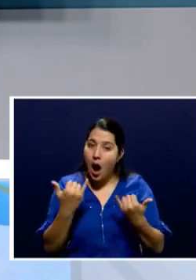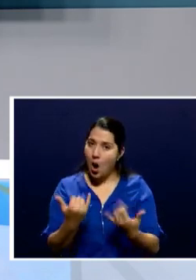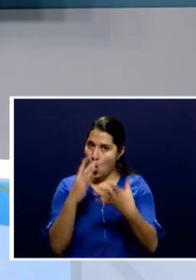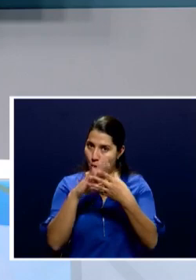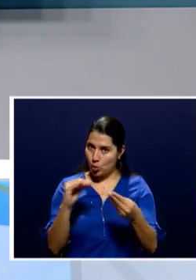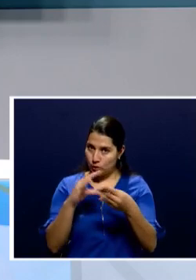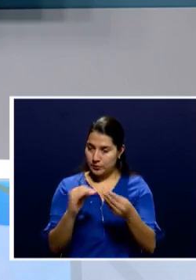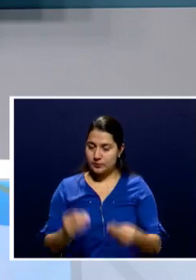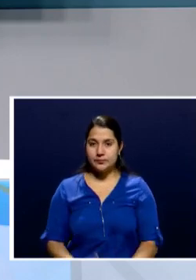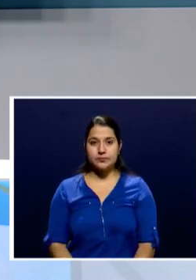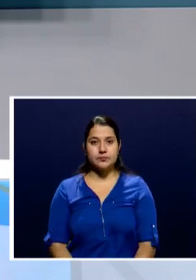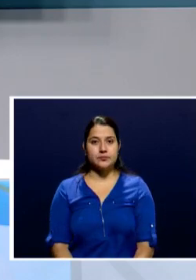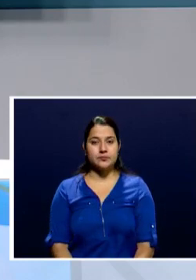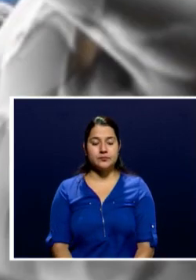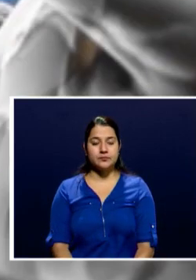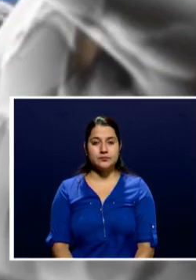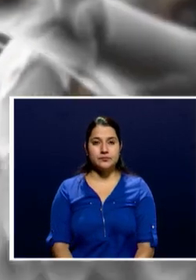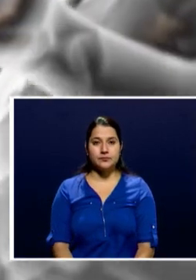la siguiente información.